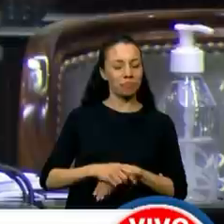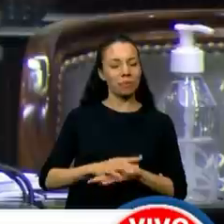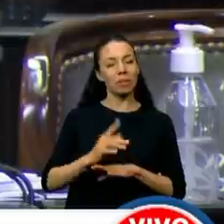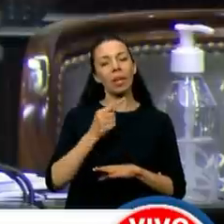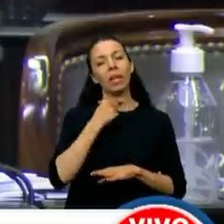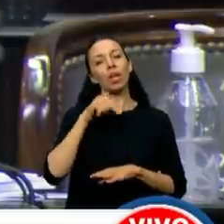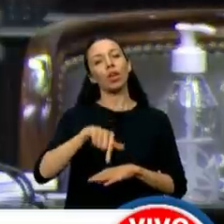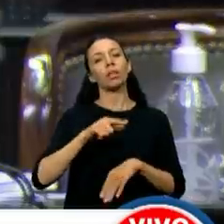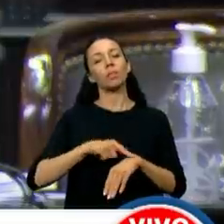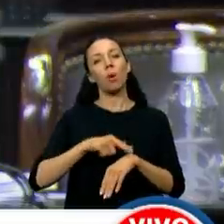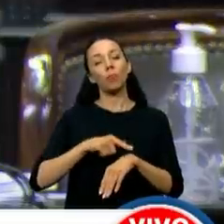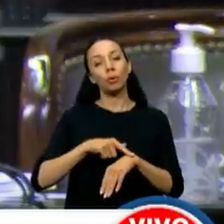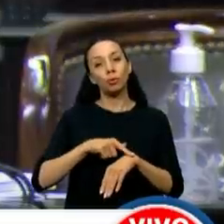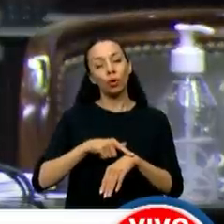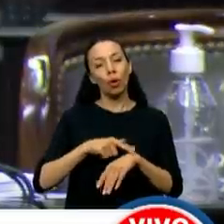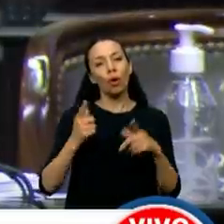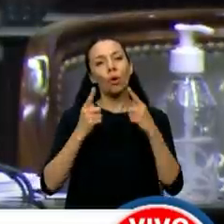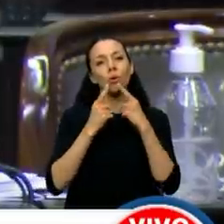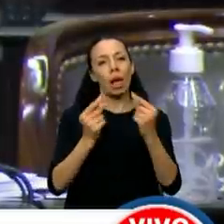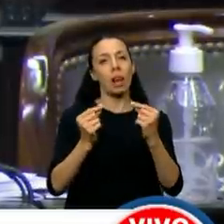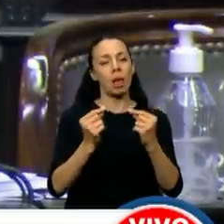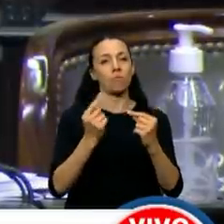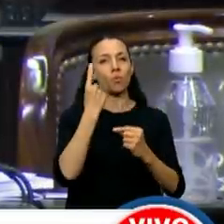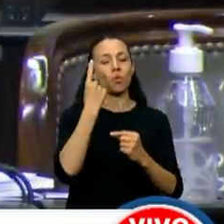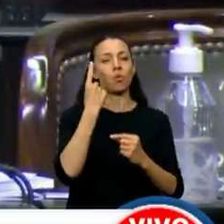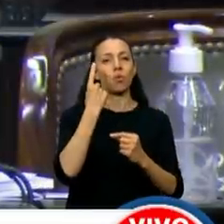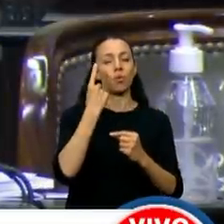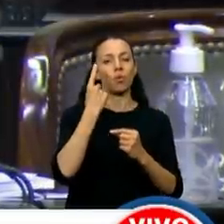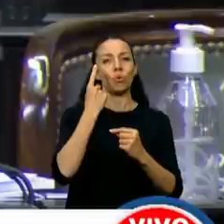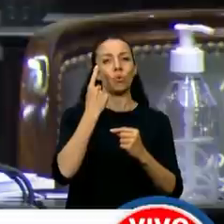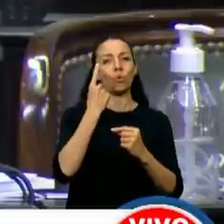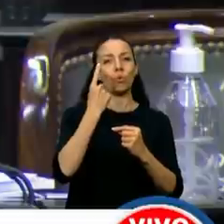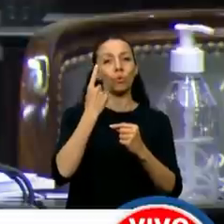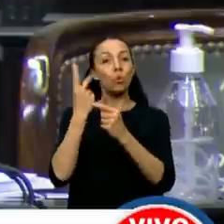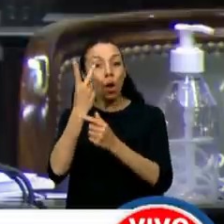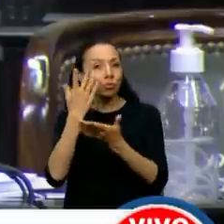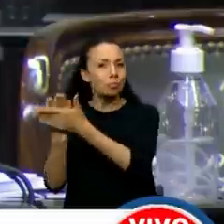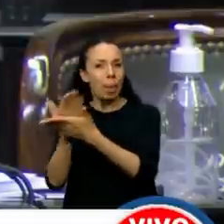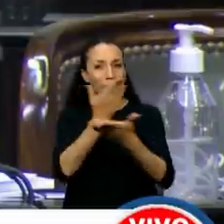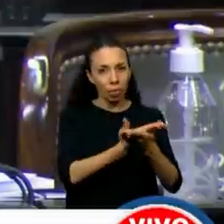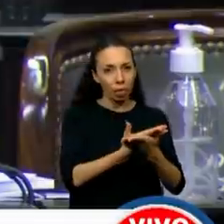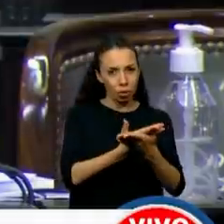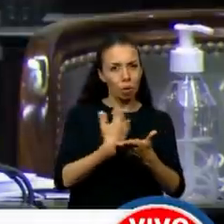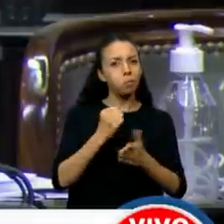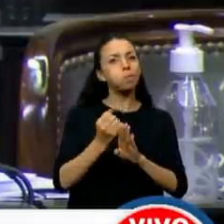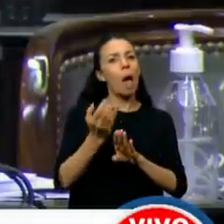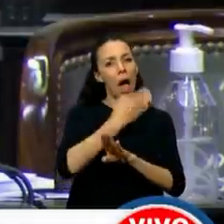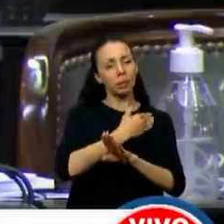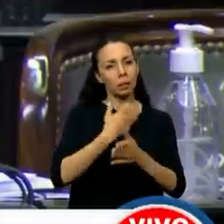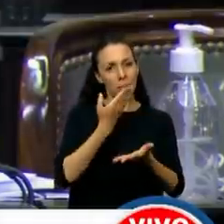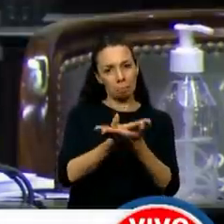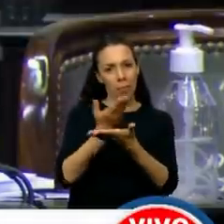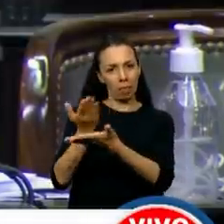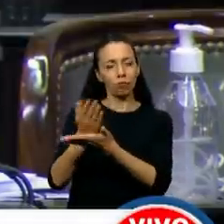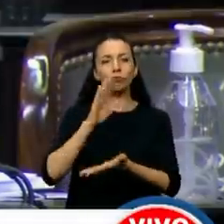para hacer un reclamo respecto de dos pedidos que oportunamente hice en pro de dos